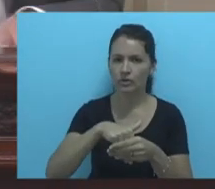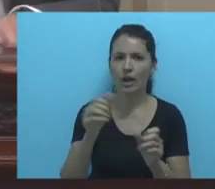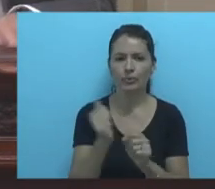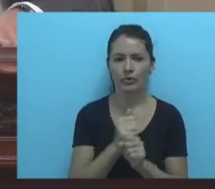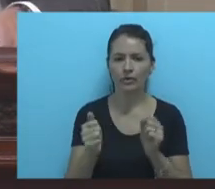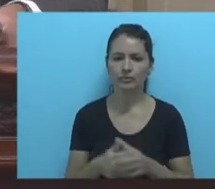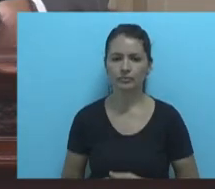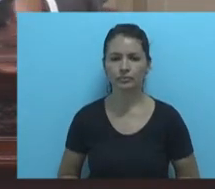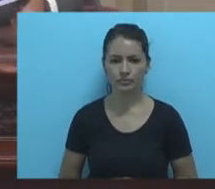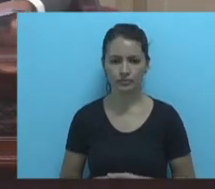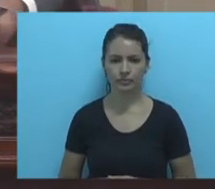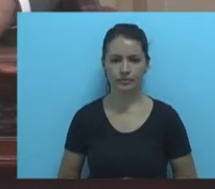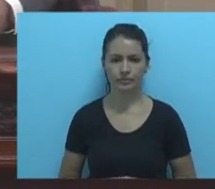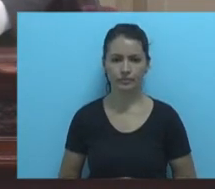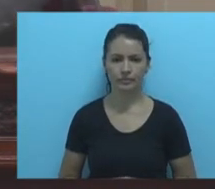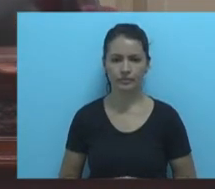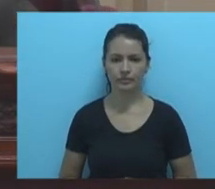aprobado.